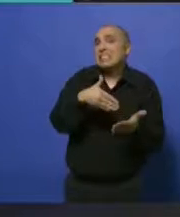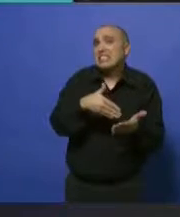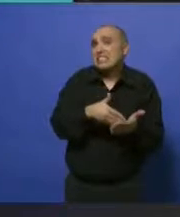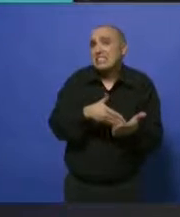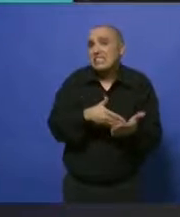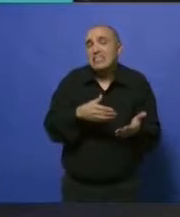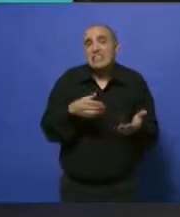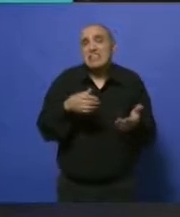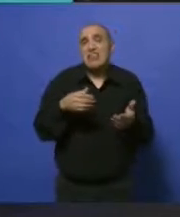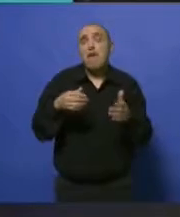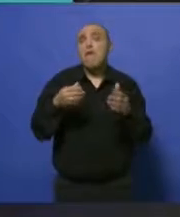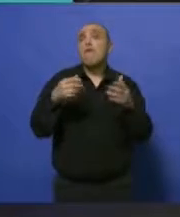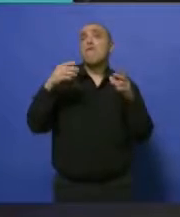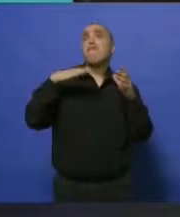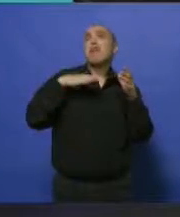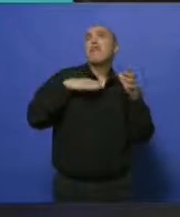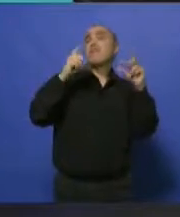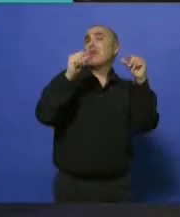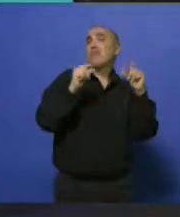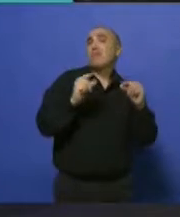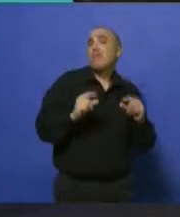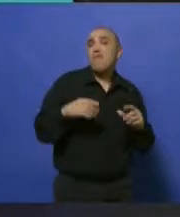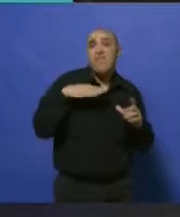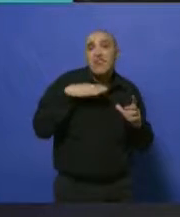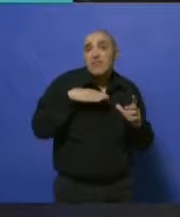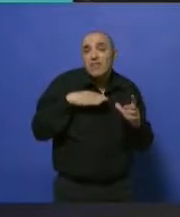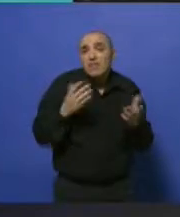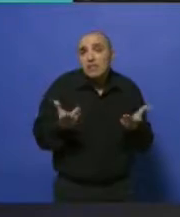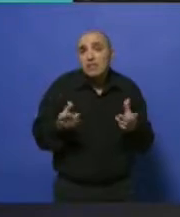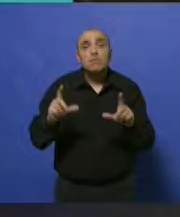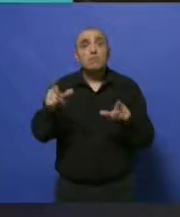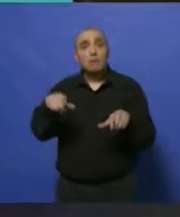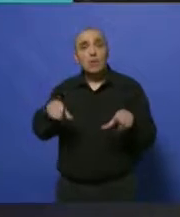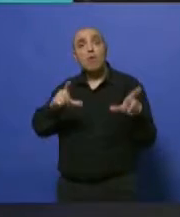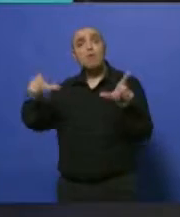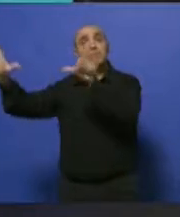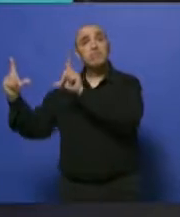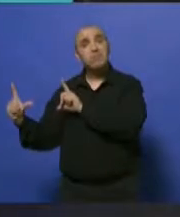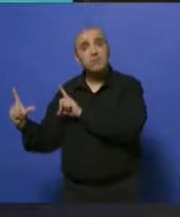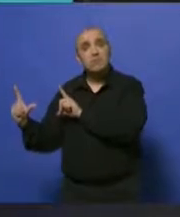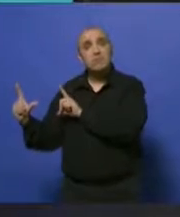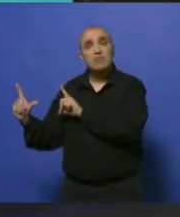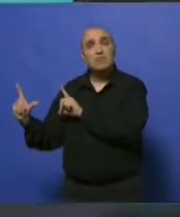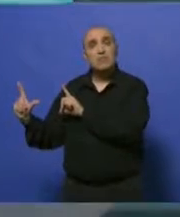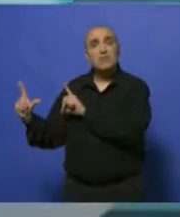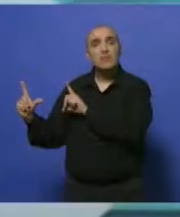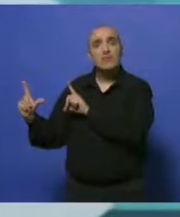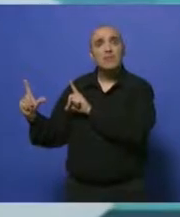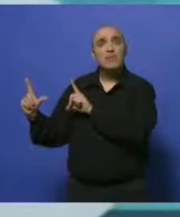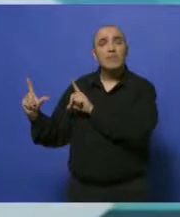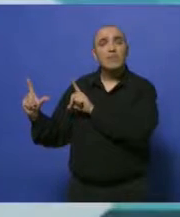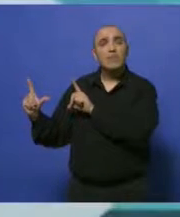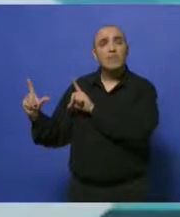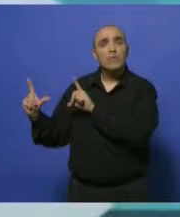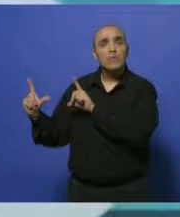deben registrarse y está muy por debajo lo que se ha hecho. Vamos a la siguiente placa de información que podemos compartir, como vemos detrás nuestro aquí en la pantalla,